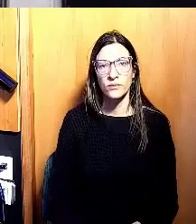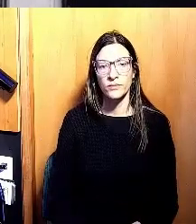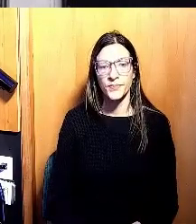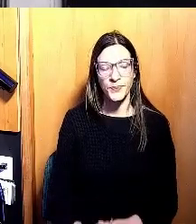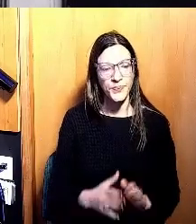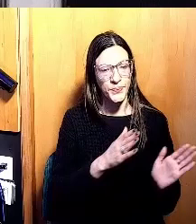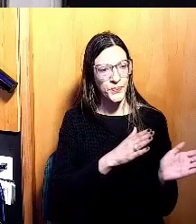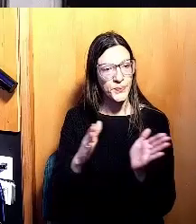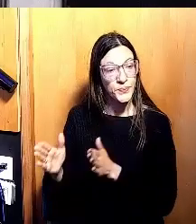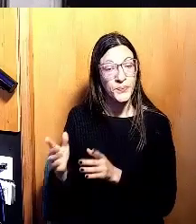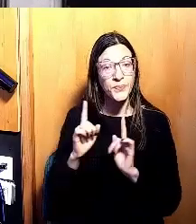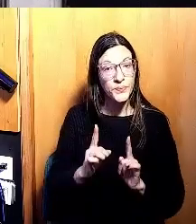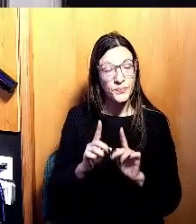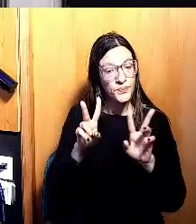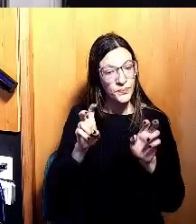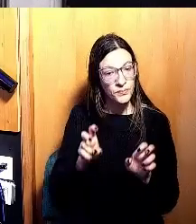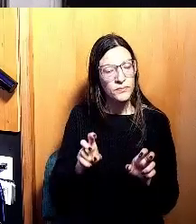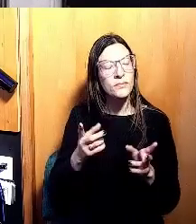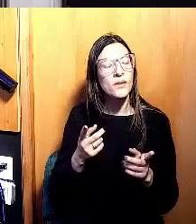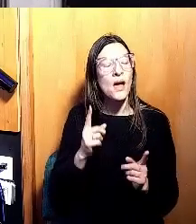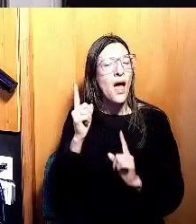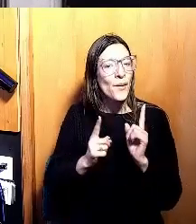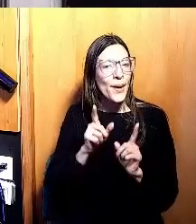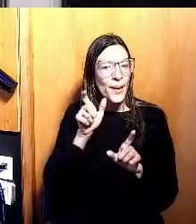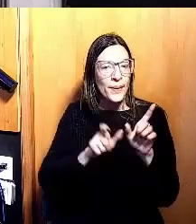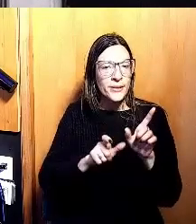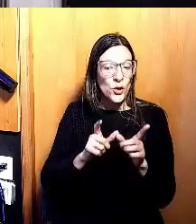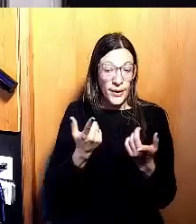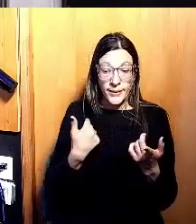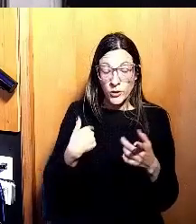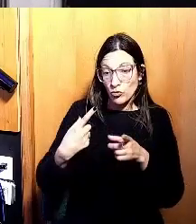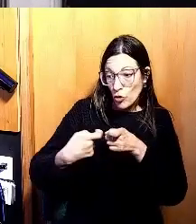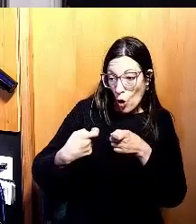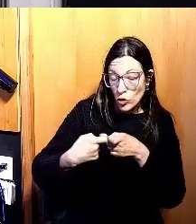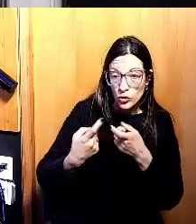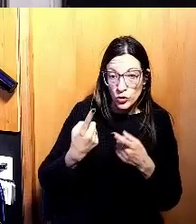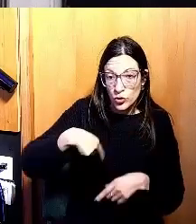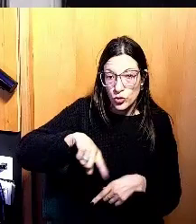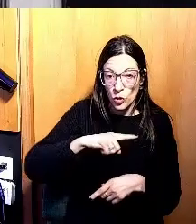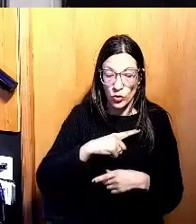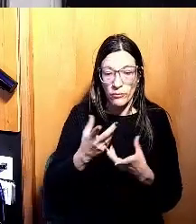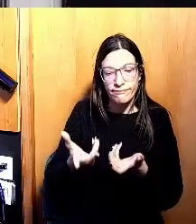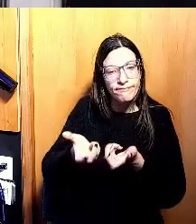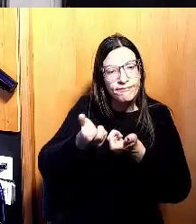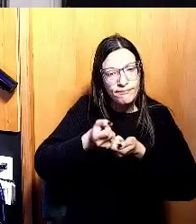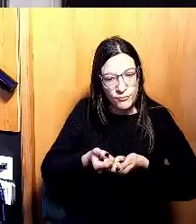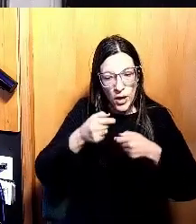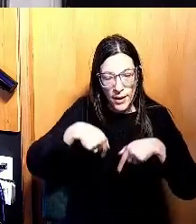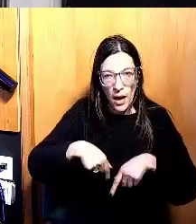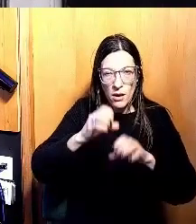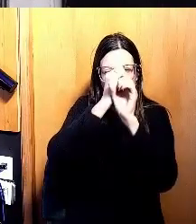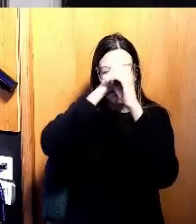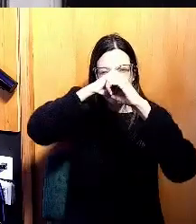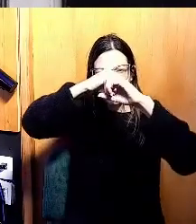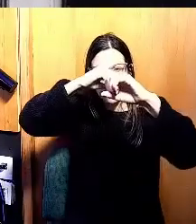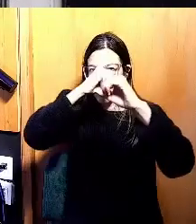Otra cuestión, entonces, ahí quiénes son un poco nuestros socios, los socios del Observatorio Ambiental Nacional, que